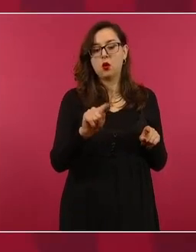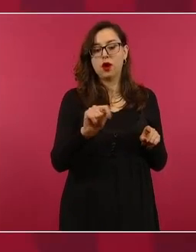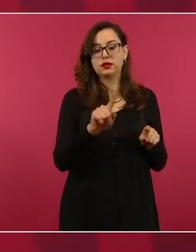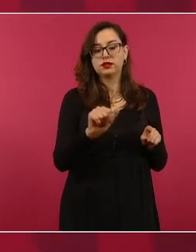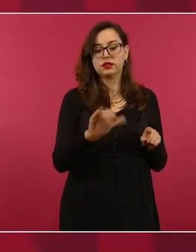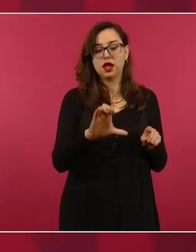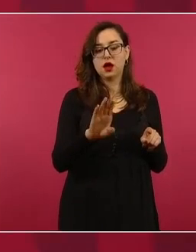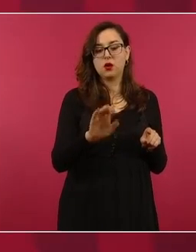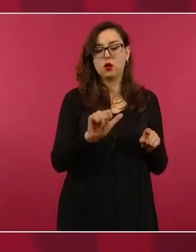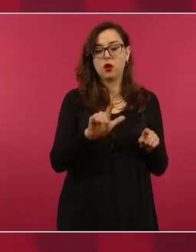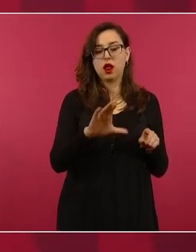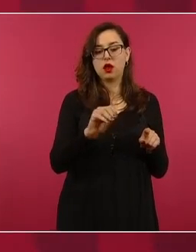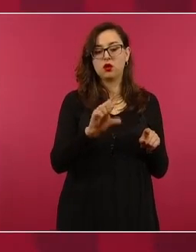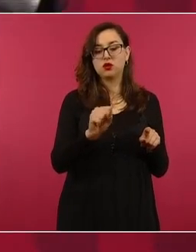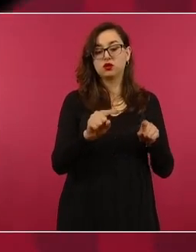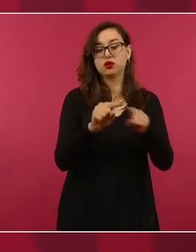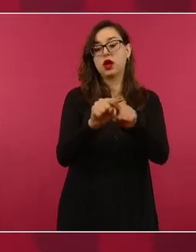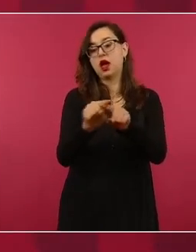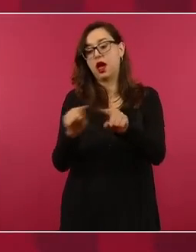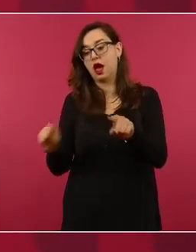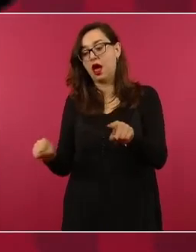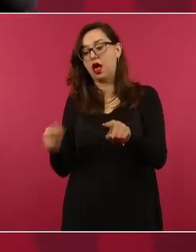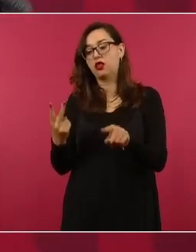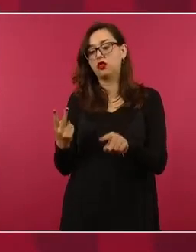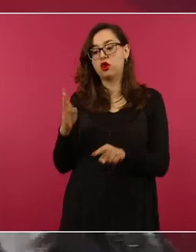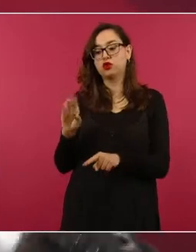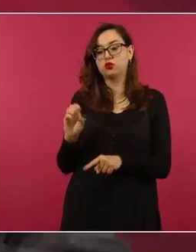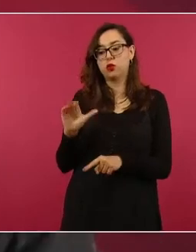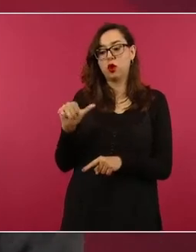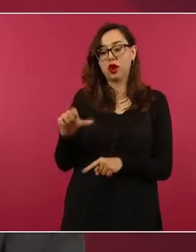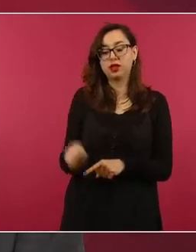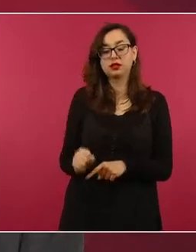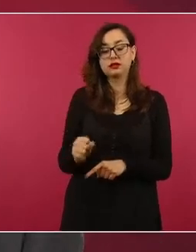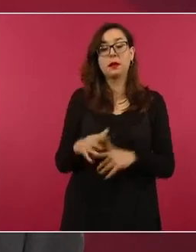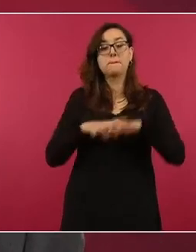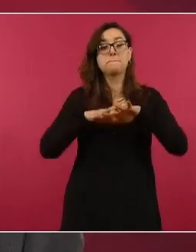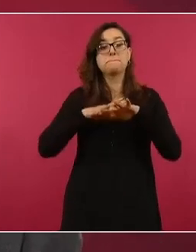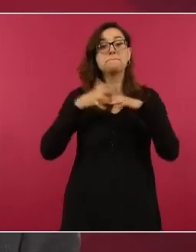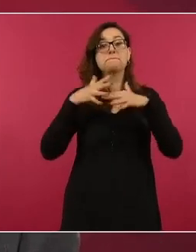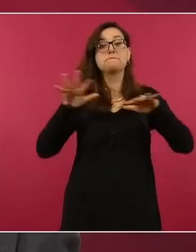marino. Este es gas de Texas.